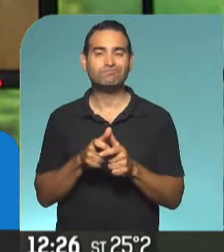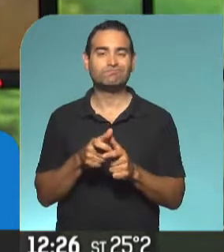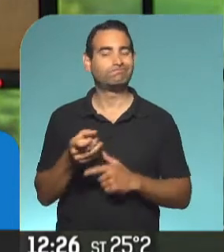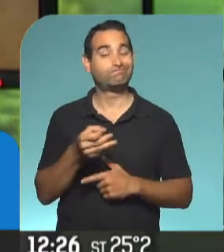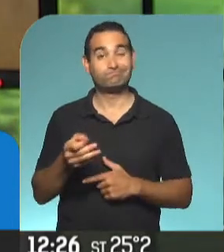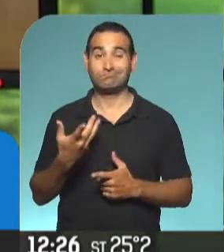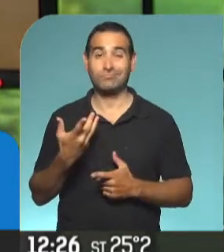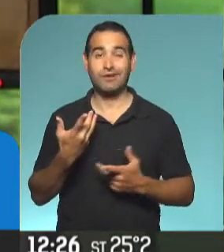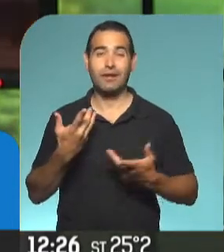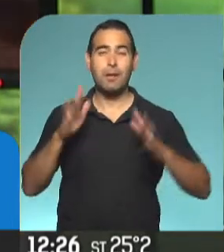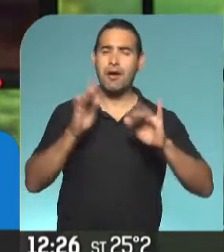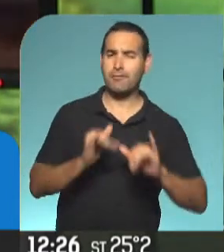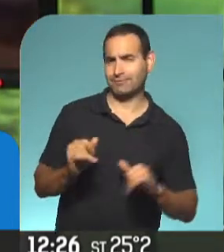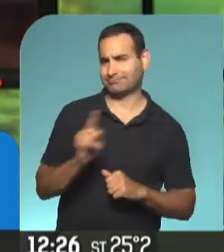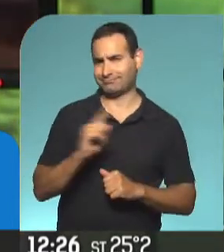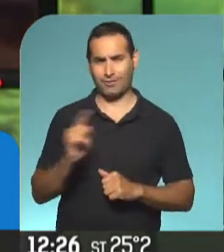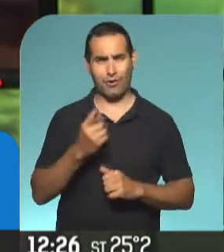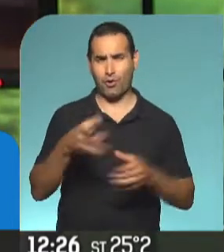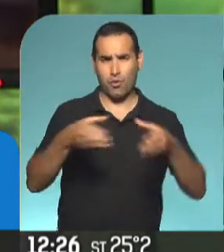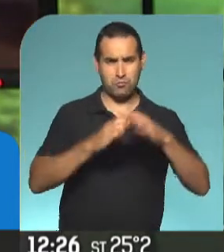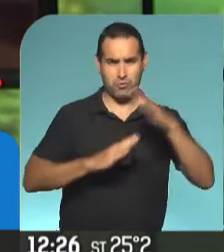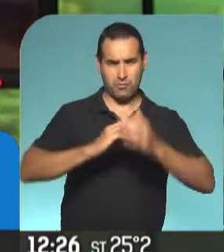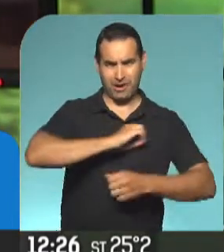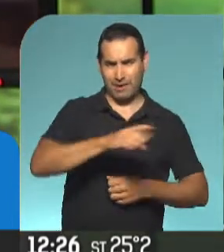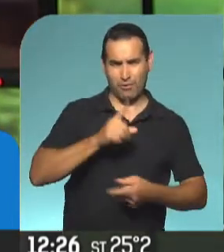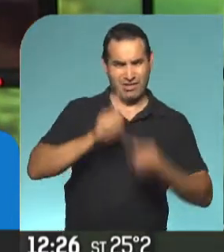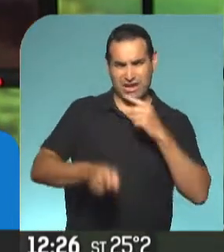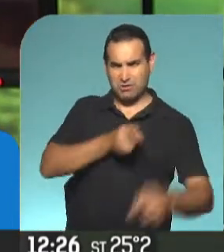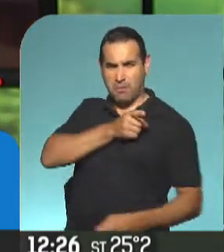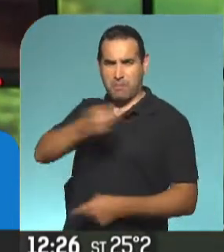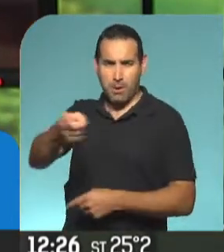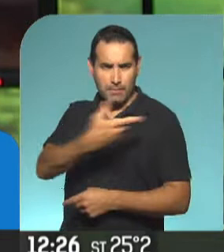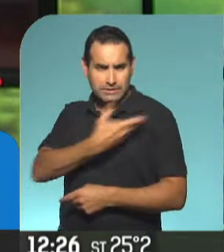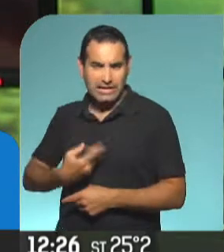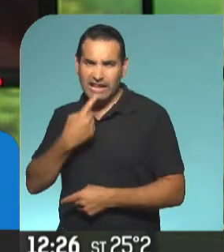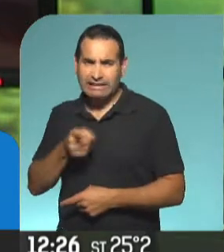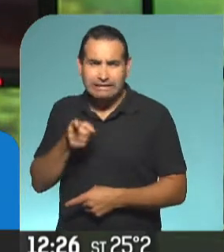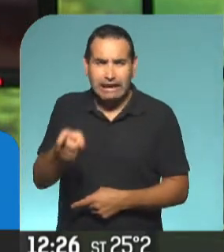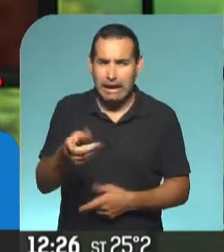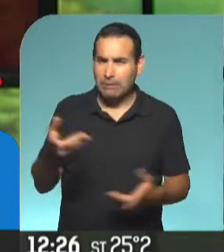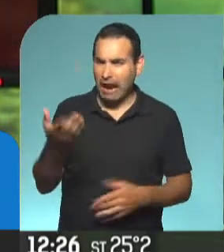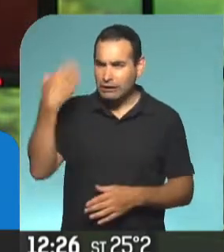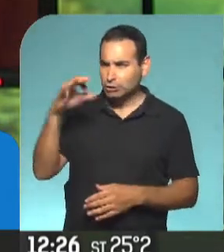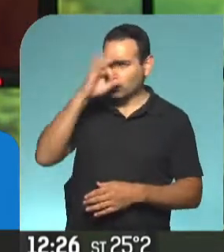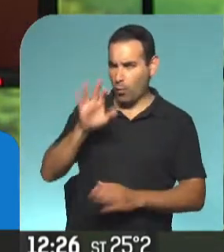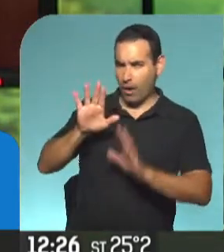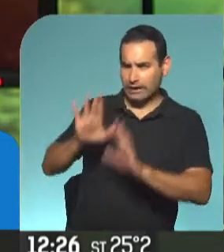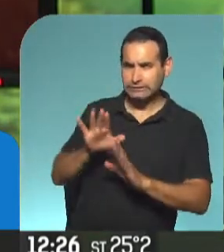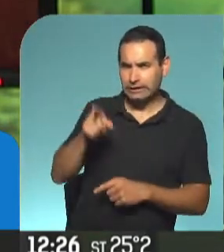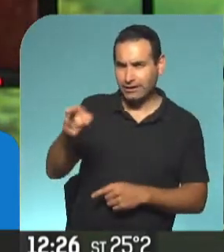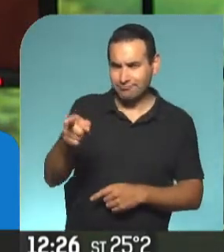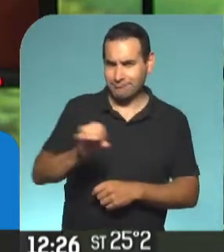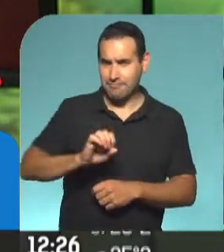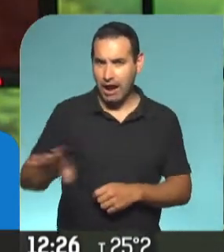nada conciliadora fue atacaron directamente al presidente la acción dicen aunque está diciéndole que esto no tiene precedentes de lo que había hecho